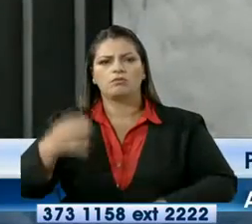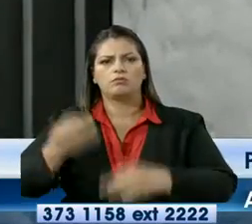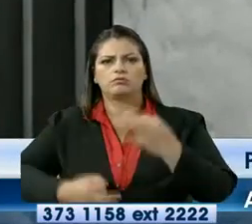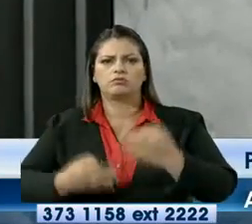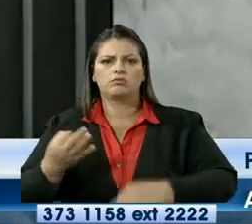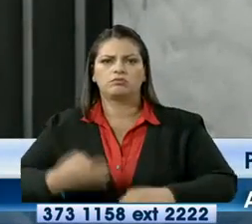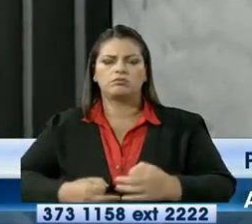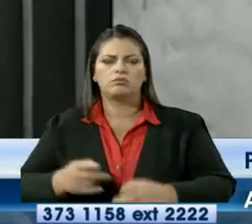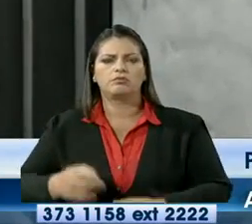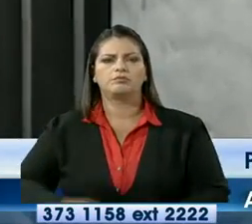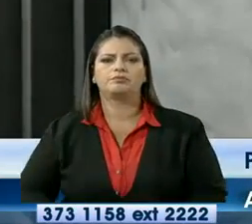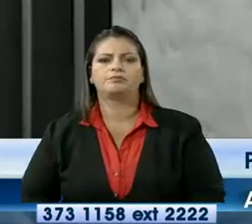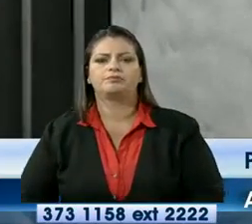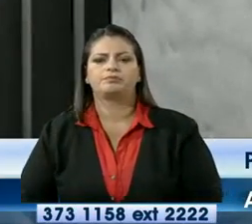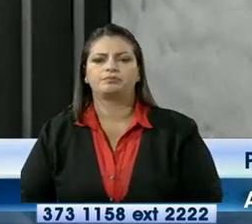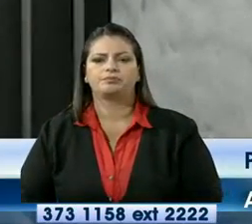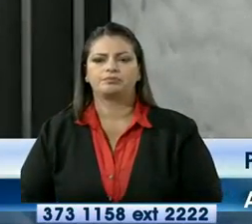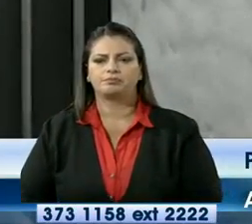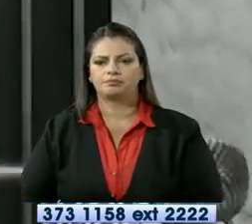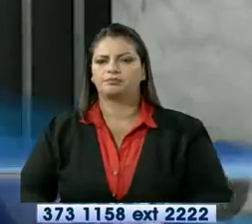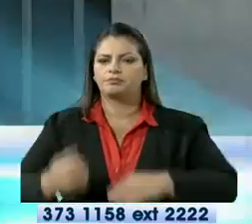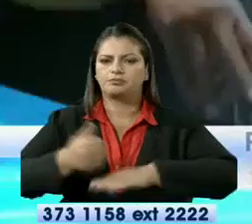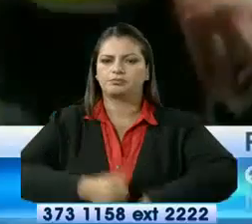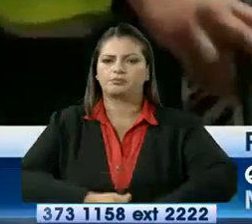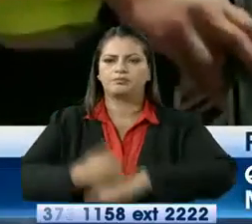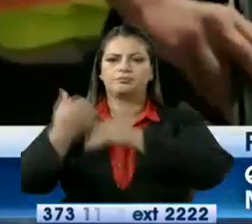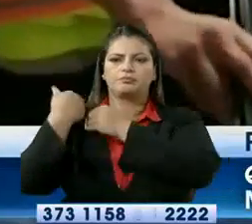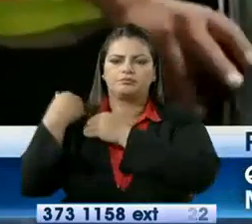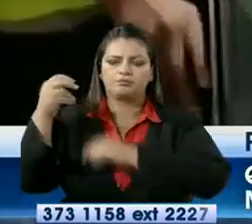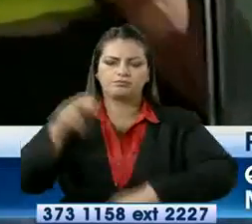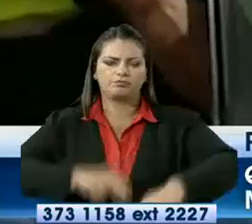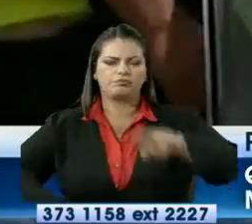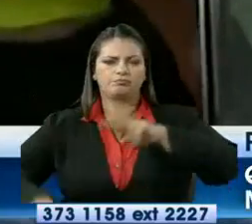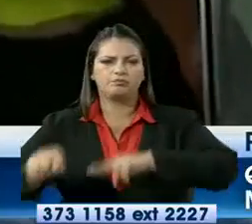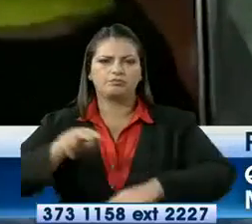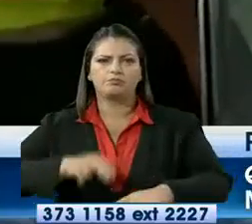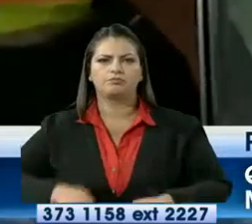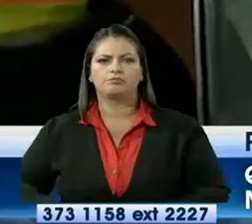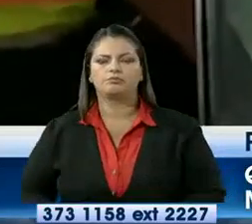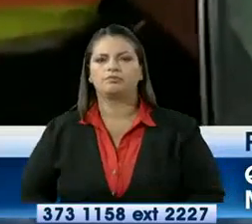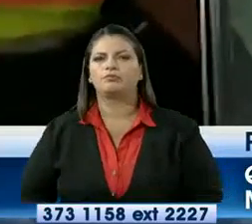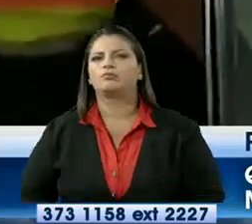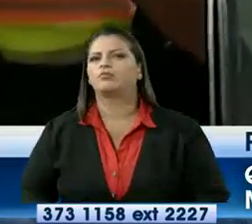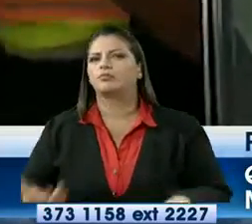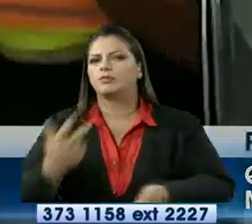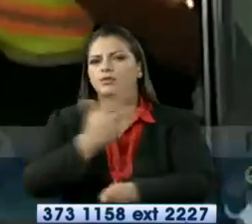flagrante ante la autoridad jurisdiccional que corresponde. En Chimborazo informó Darwin.